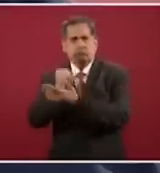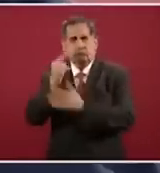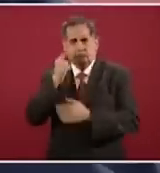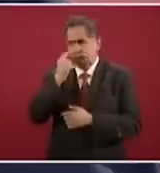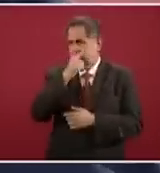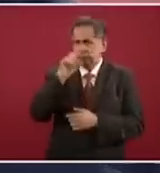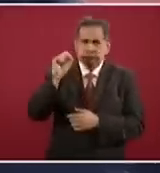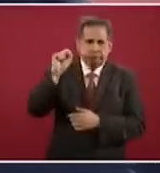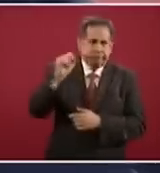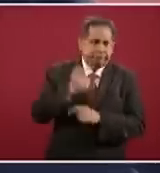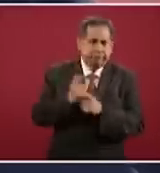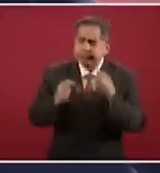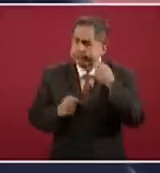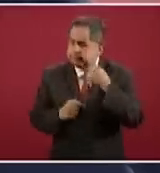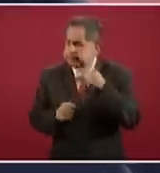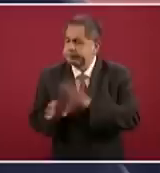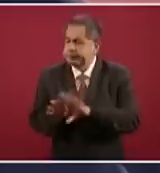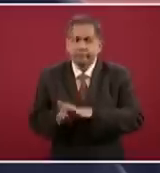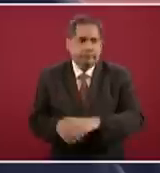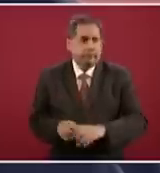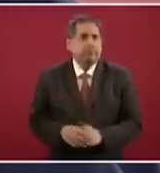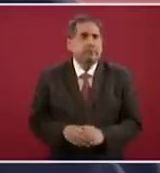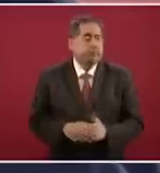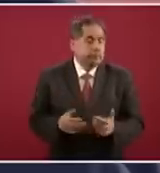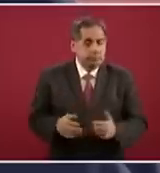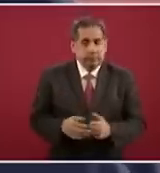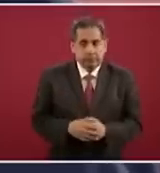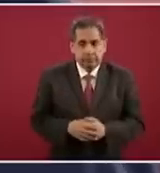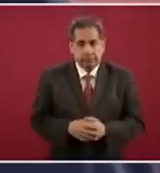en los sindicatos y que